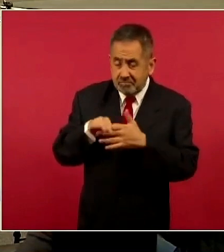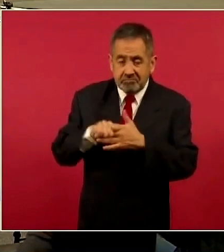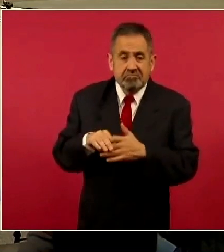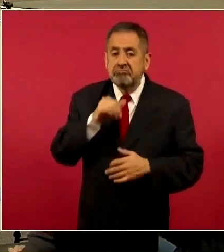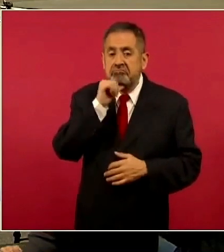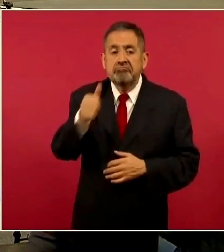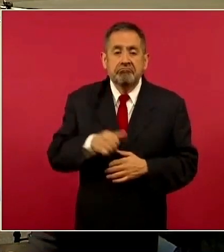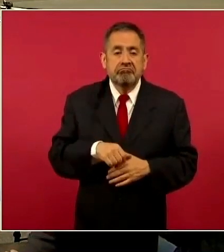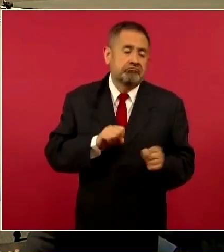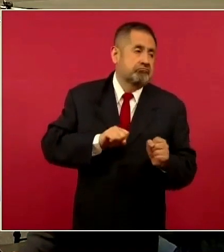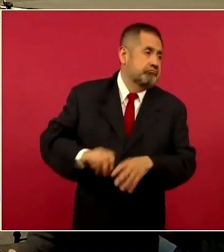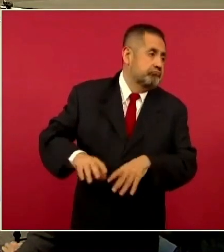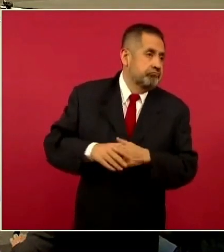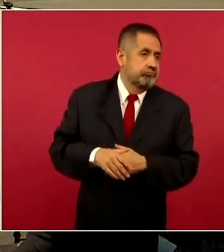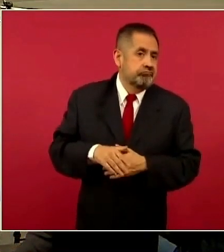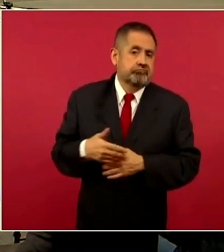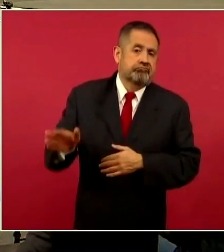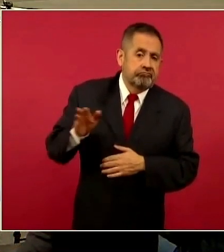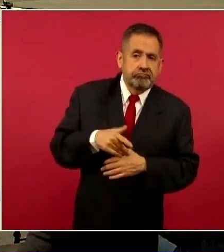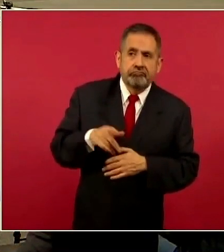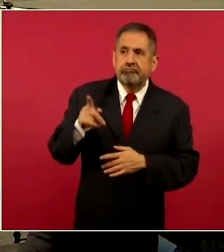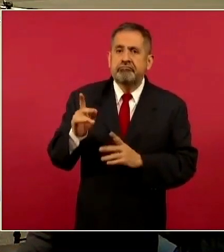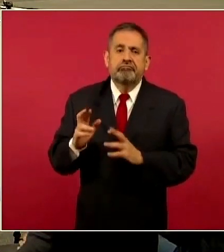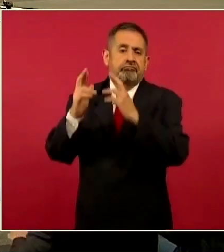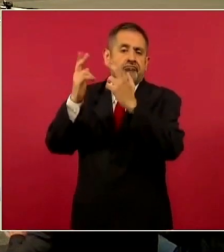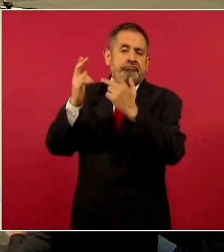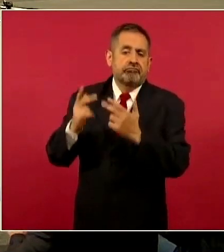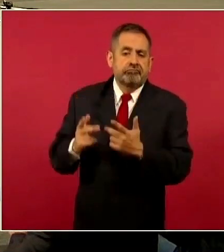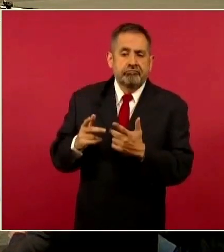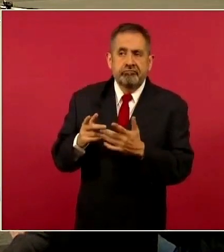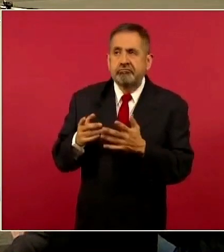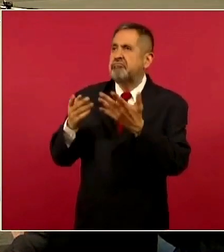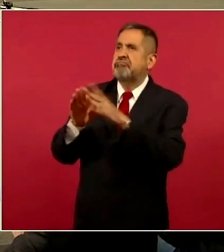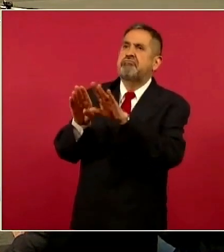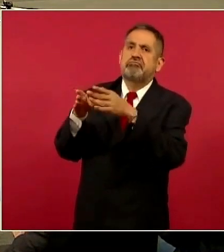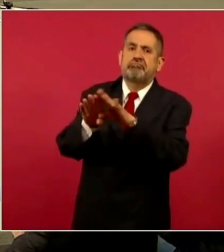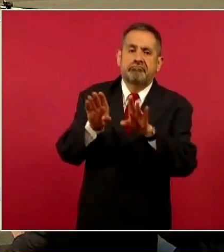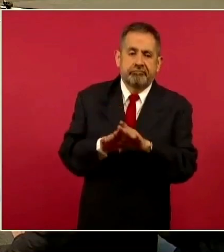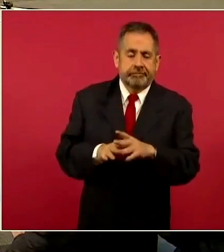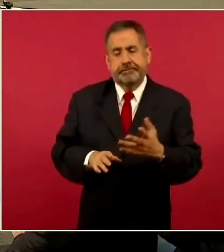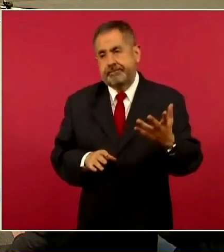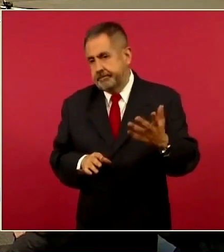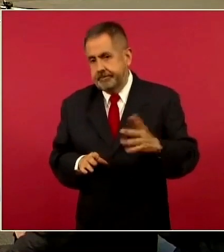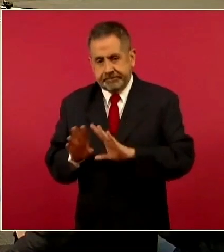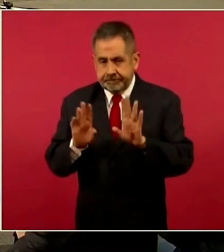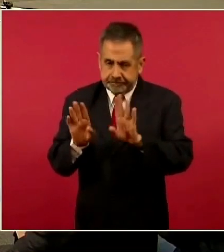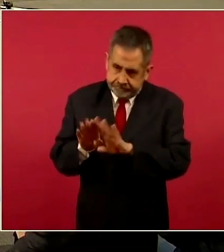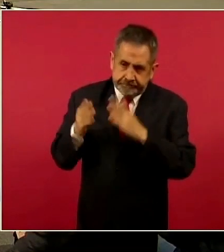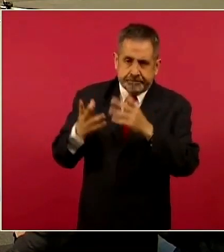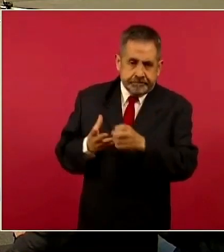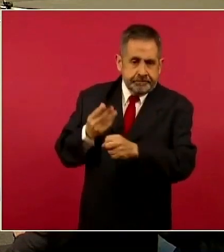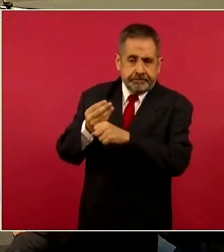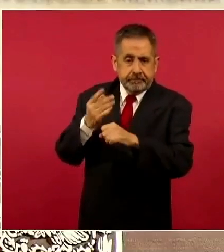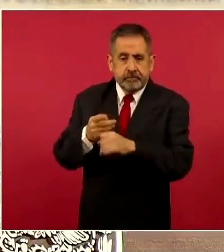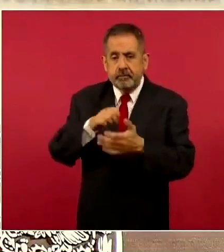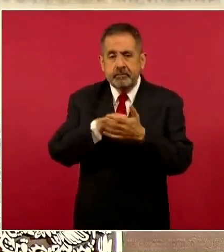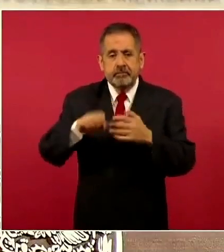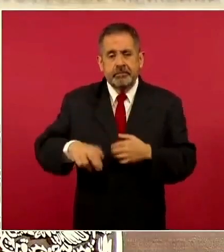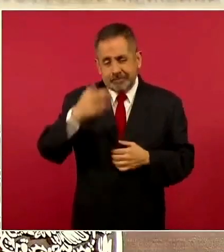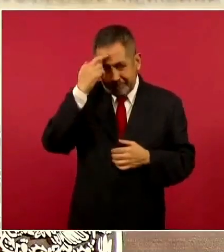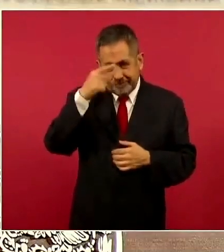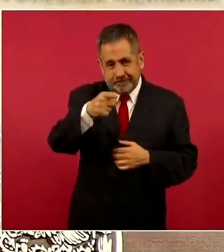no pasaba y empezaban a inhabilitarse áreas de servicio. Uno de los ejemplos más dramáticos quizás es el de los